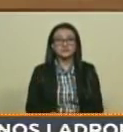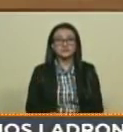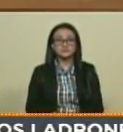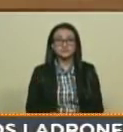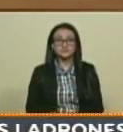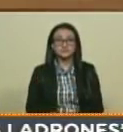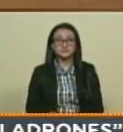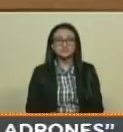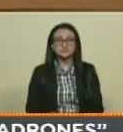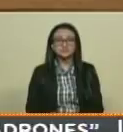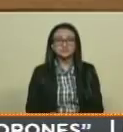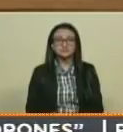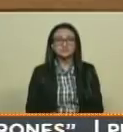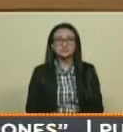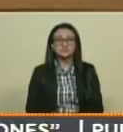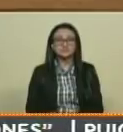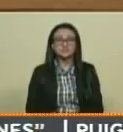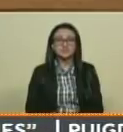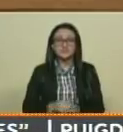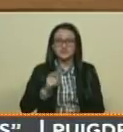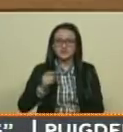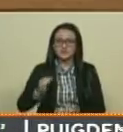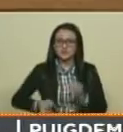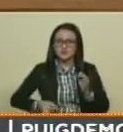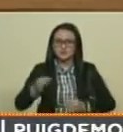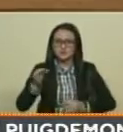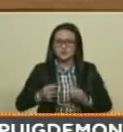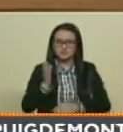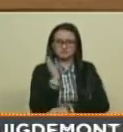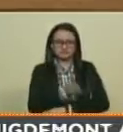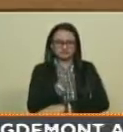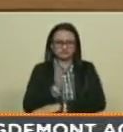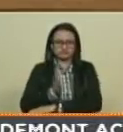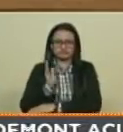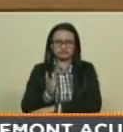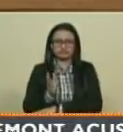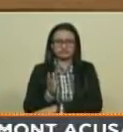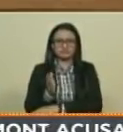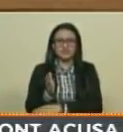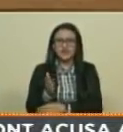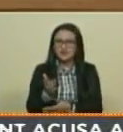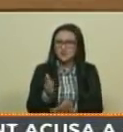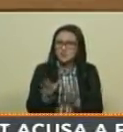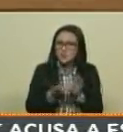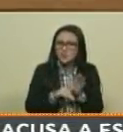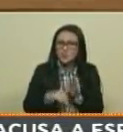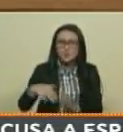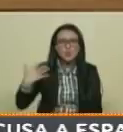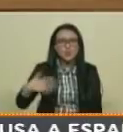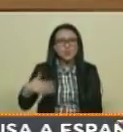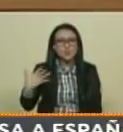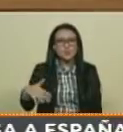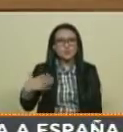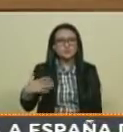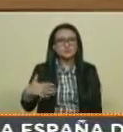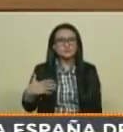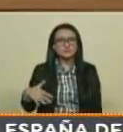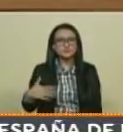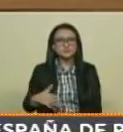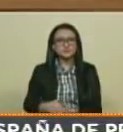hemos judicializado casos, tramas de corrupción realmente estructurales y